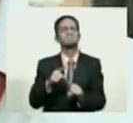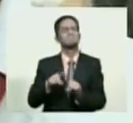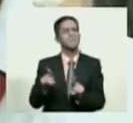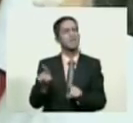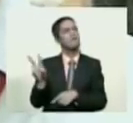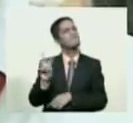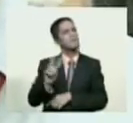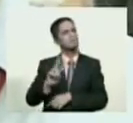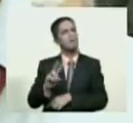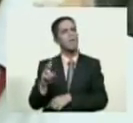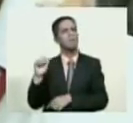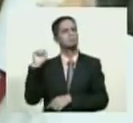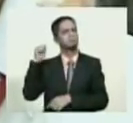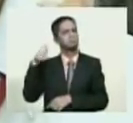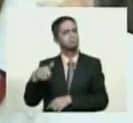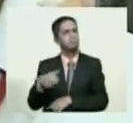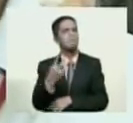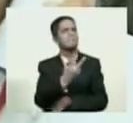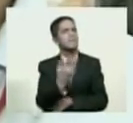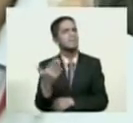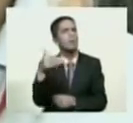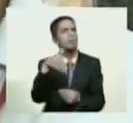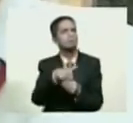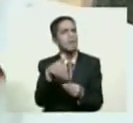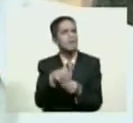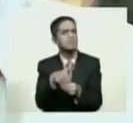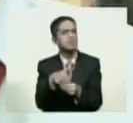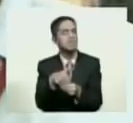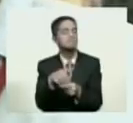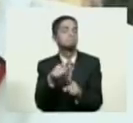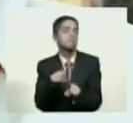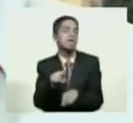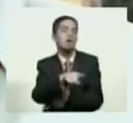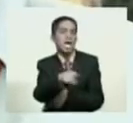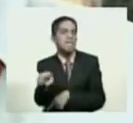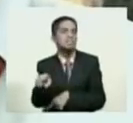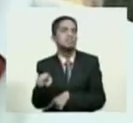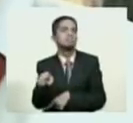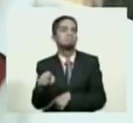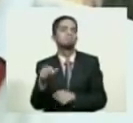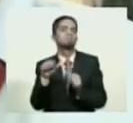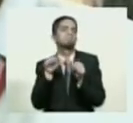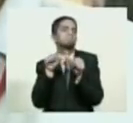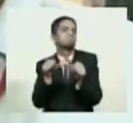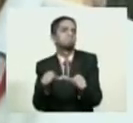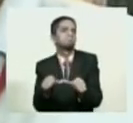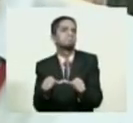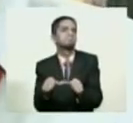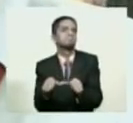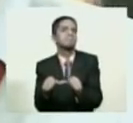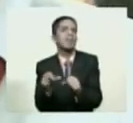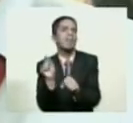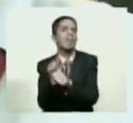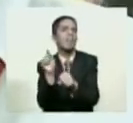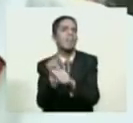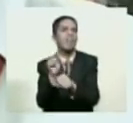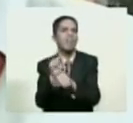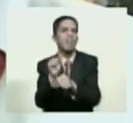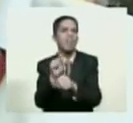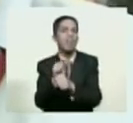18 años. Eso no se lo cree nadie. Pero sin embargo ellos avanzan con la mentira y bueno, es nuestra obligación de